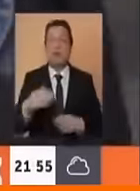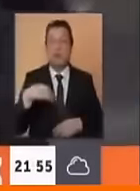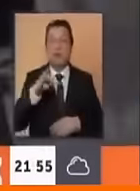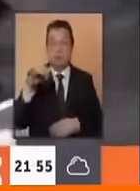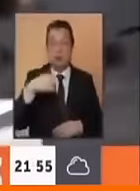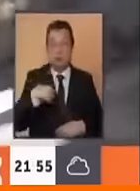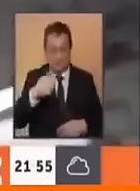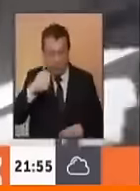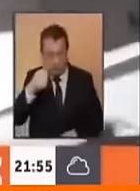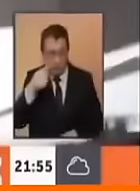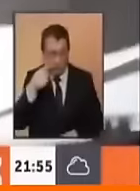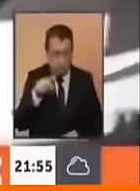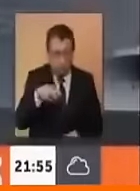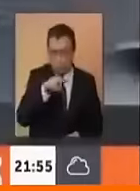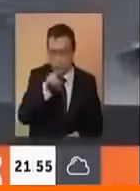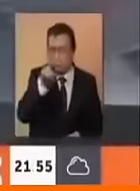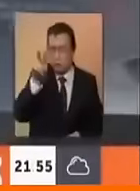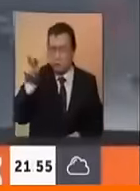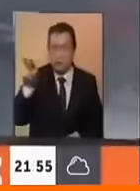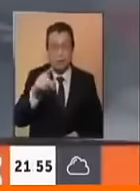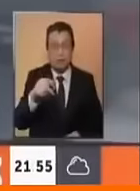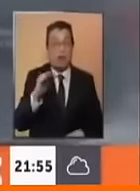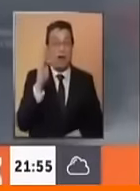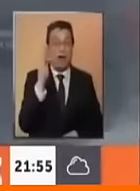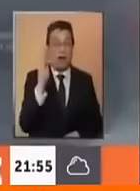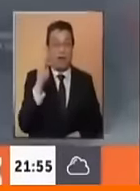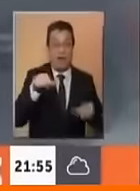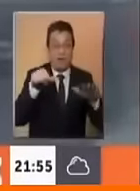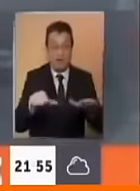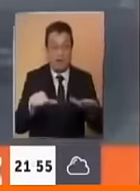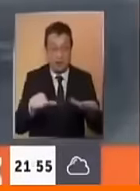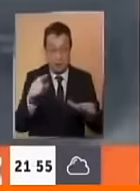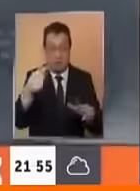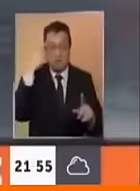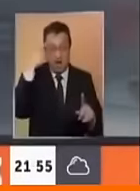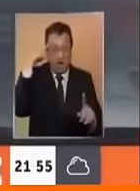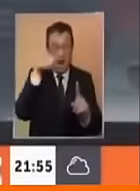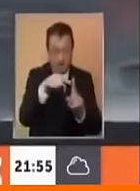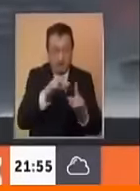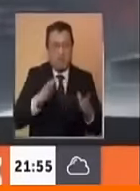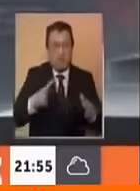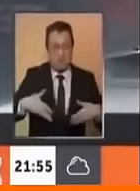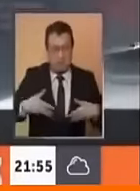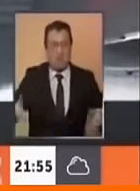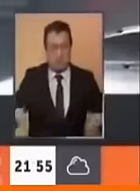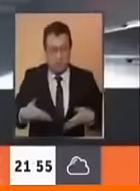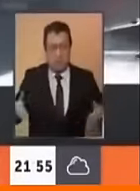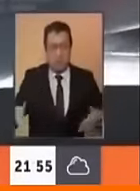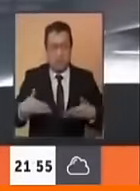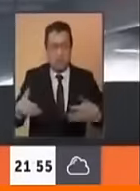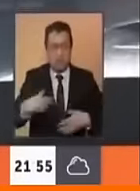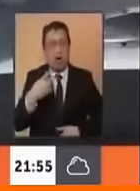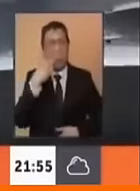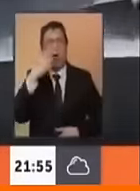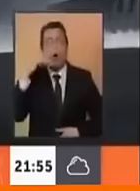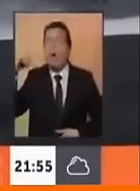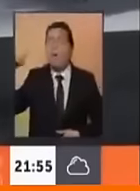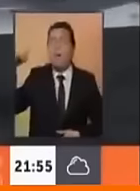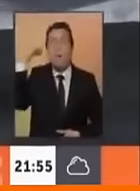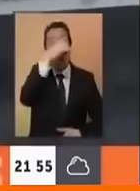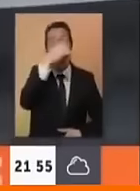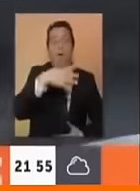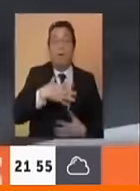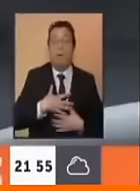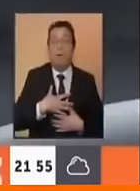inspección. Comandar un F-16 es el objetivo que la mantiene motivada desde que los vio volar por primera vez.